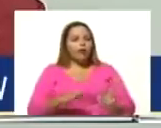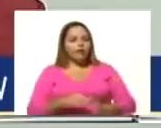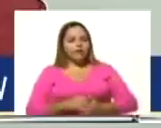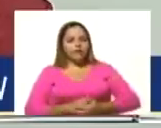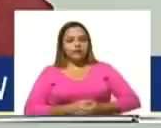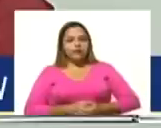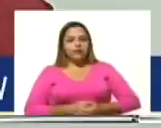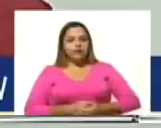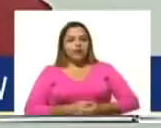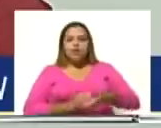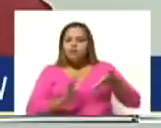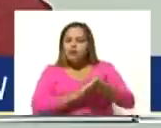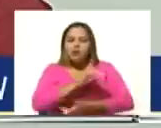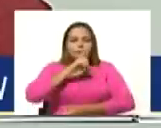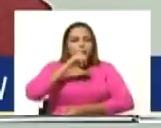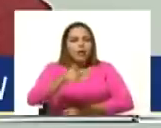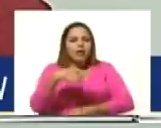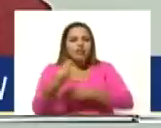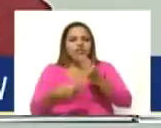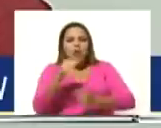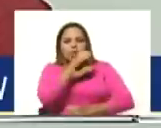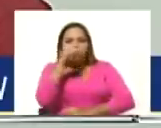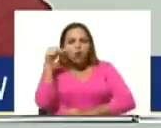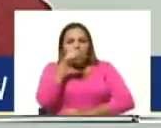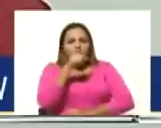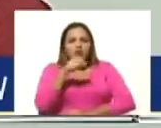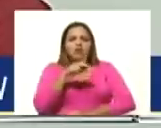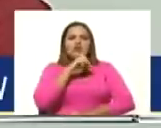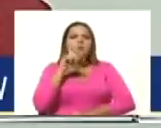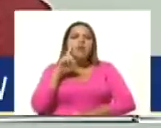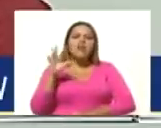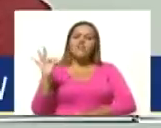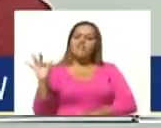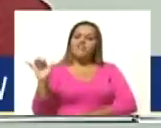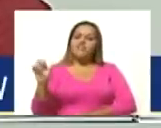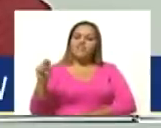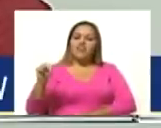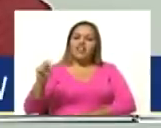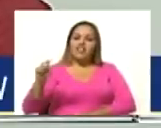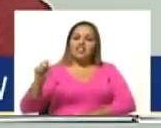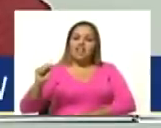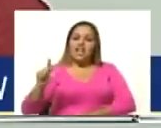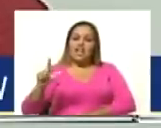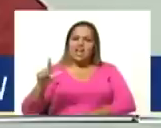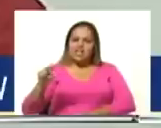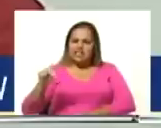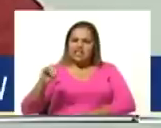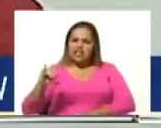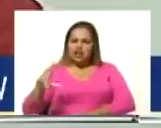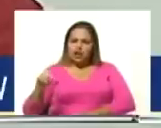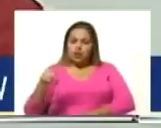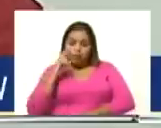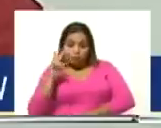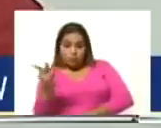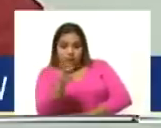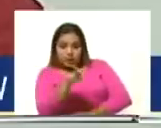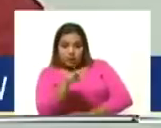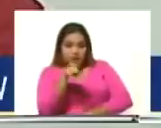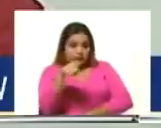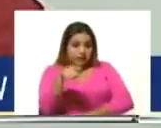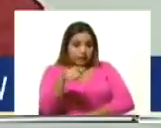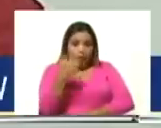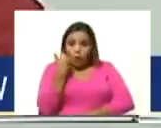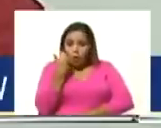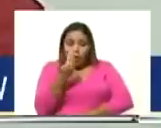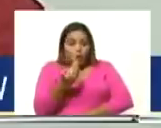del daño que está causando una droga que se llama fentanilo. ¿Ustedes han visto eso? No, eso es terrible.